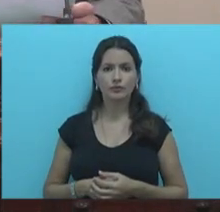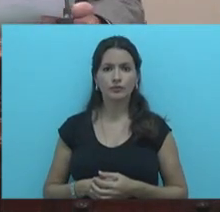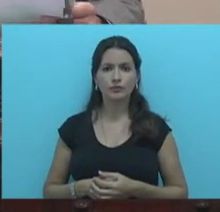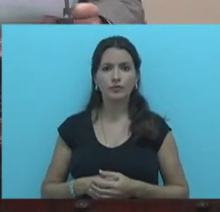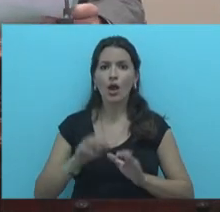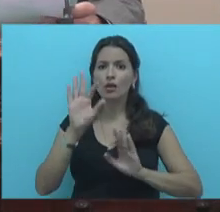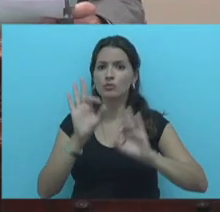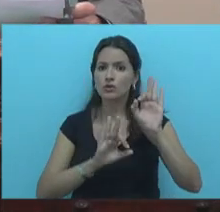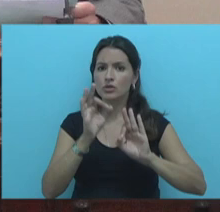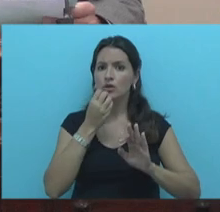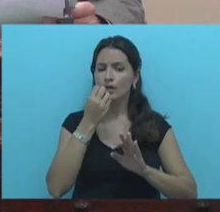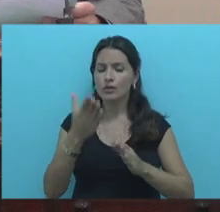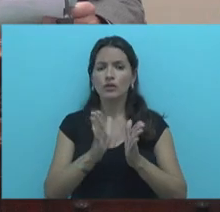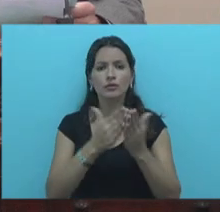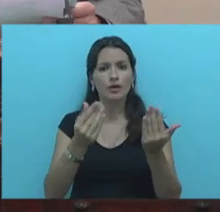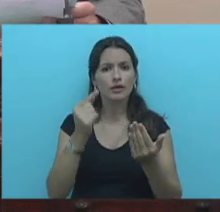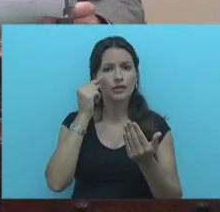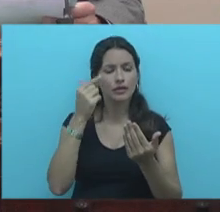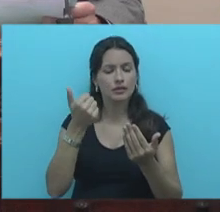Proyecto de declaración, expediente